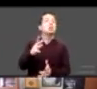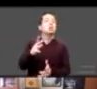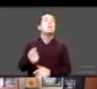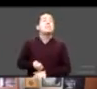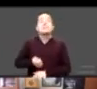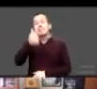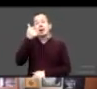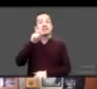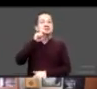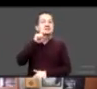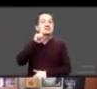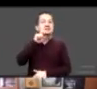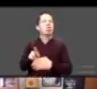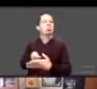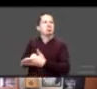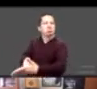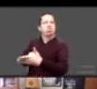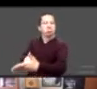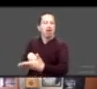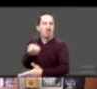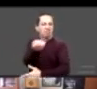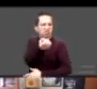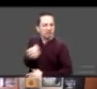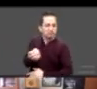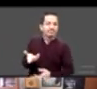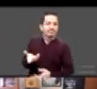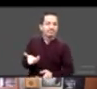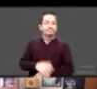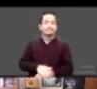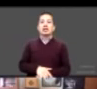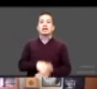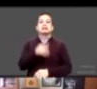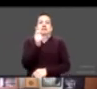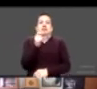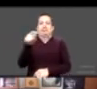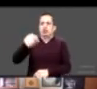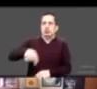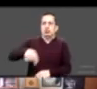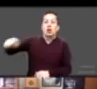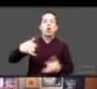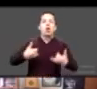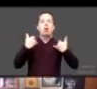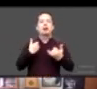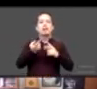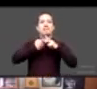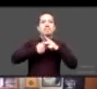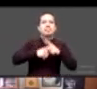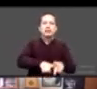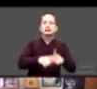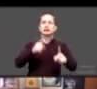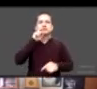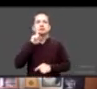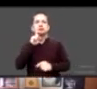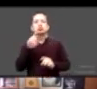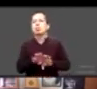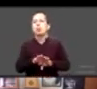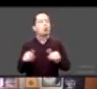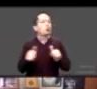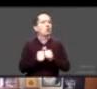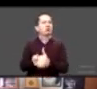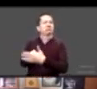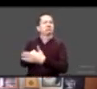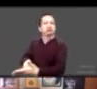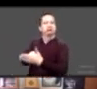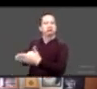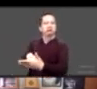están viviendo estos procesos de inicio de vida sexual activa bajo estas determinantes y es un foco rojo y una problemática en el sentido